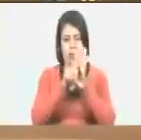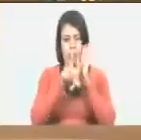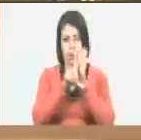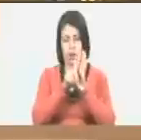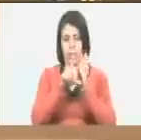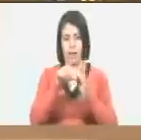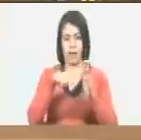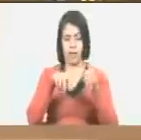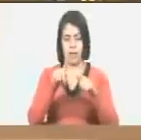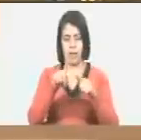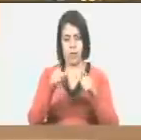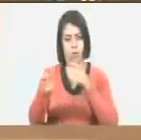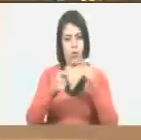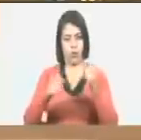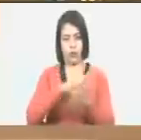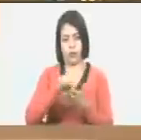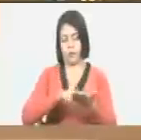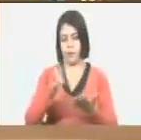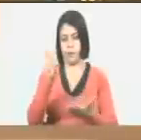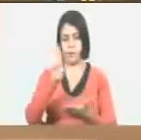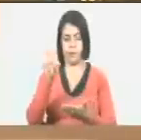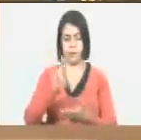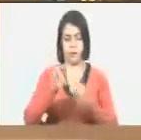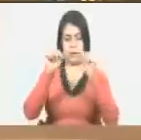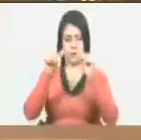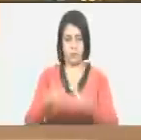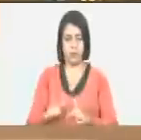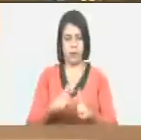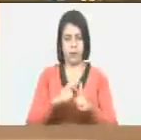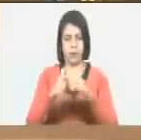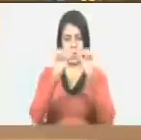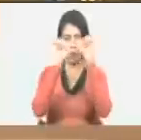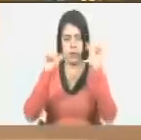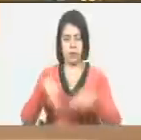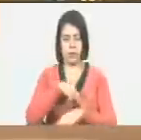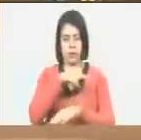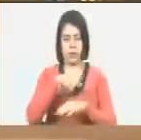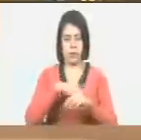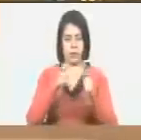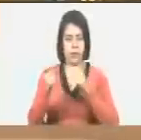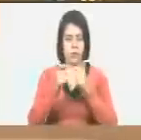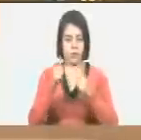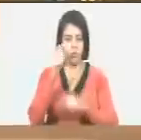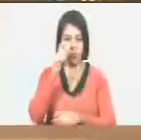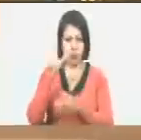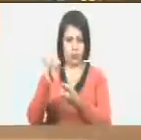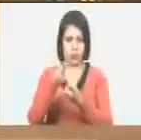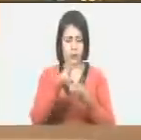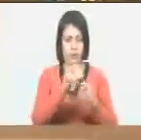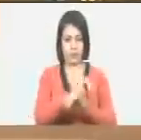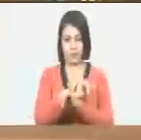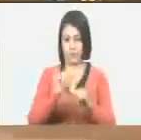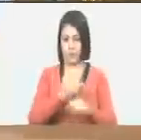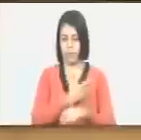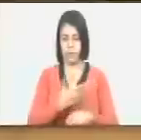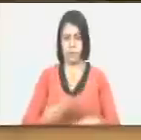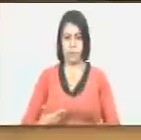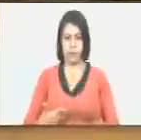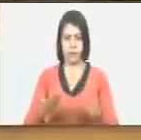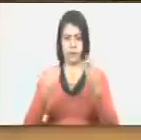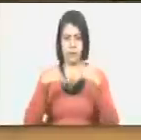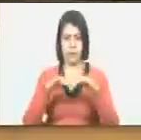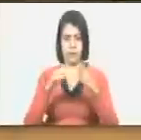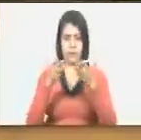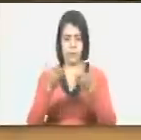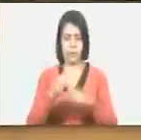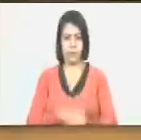Orgánica de la Contraloría General de la República y del Sistema Nacional de Control Fiscal. Es todo, ciudadano presidente. Gracias, secretaria.